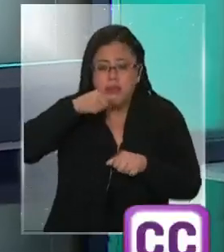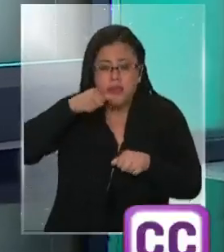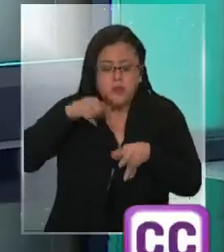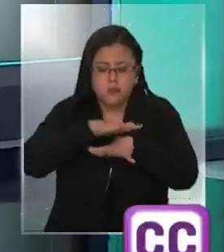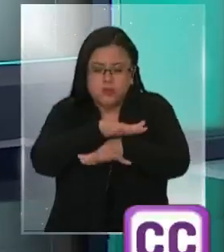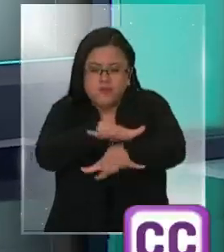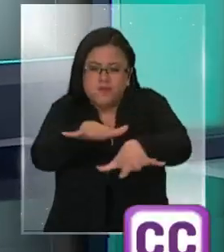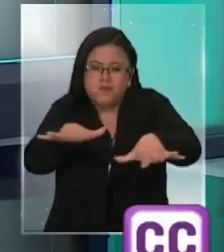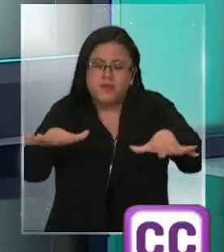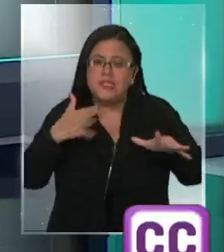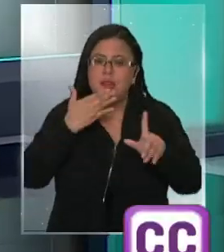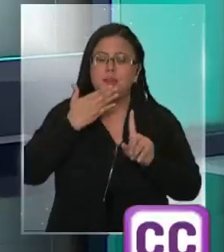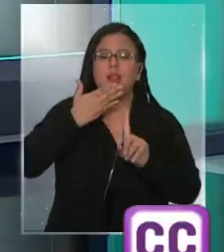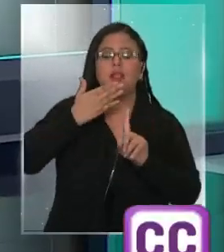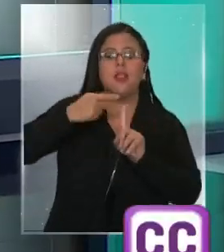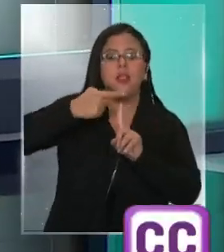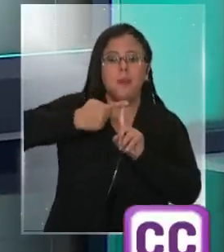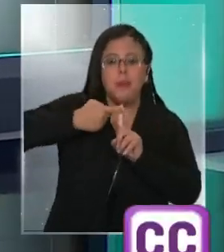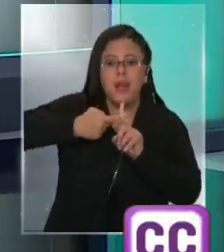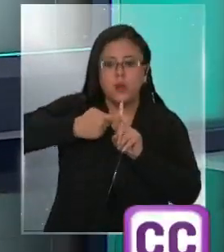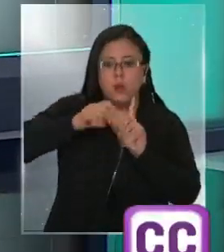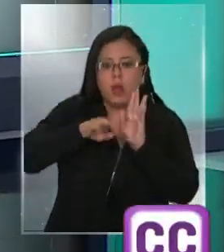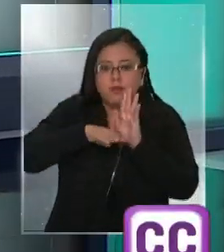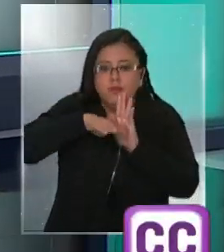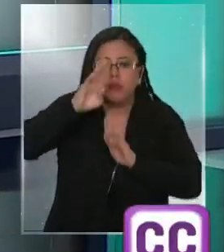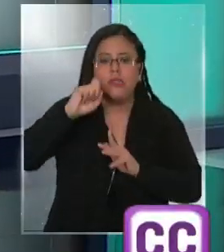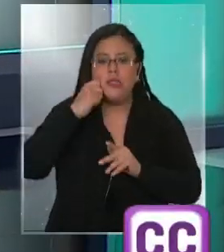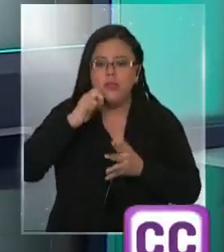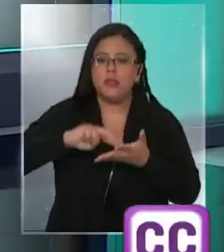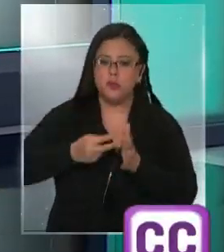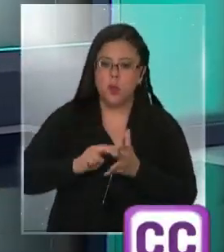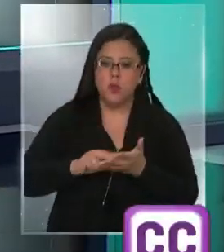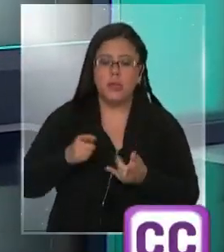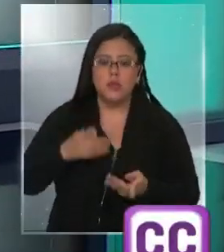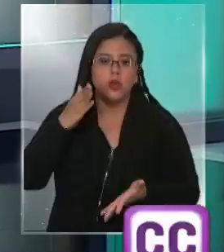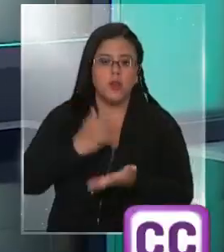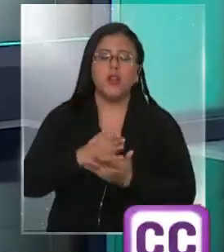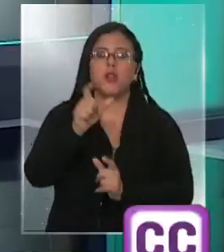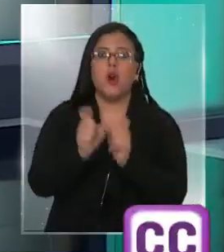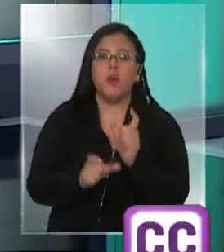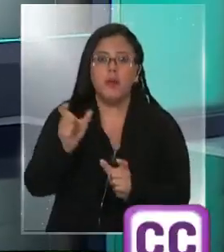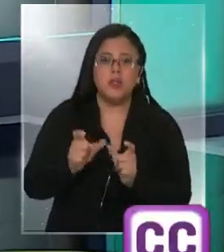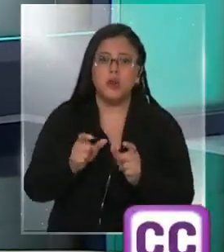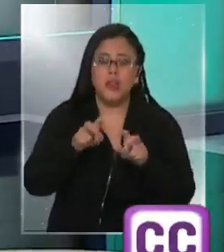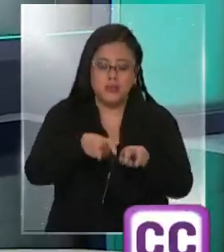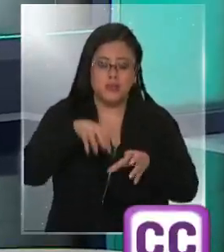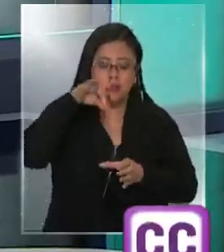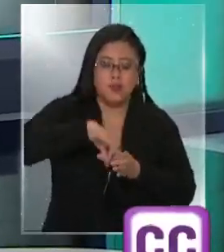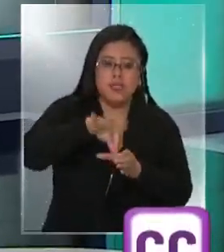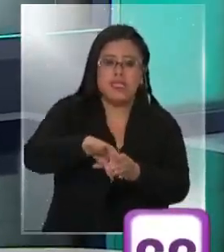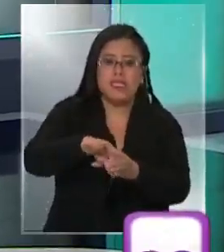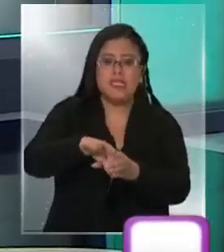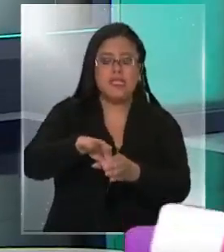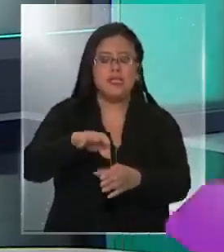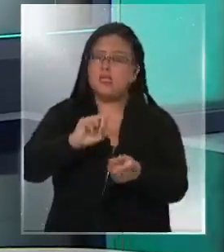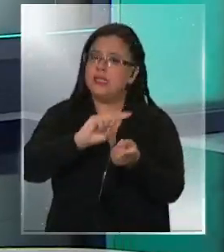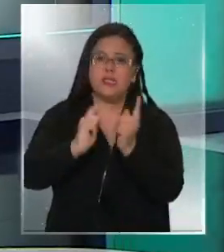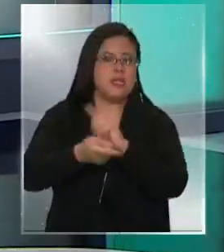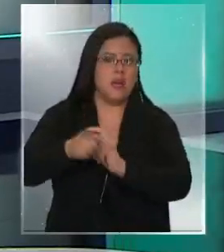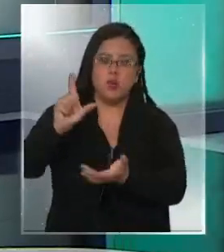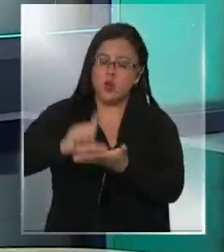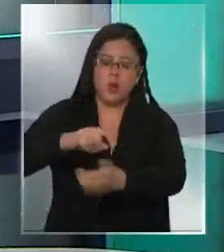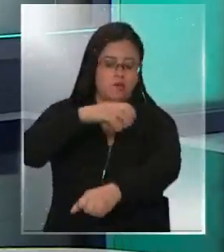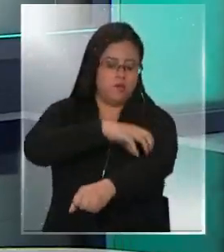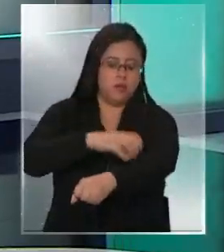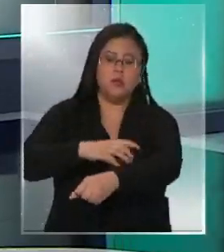y ahora las altas temperaturas siguen provocando estragos, obligando a agricultores a trasladarse al sur del país. La situación es crítica.